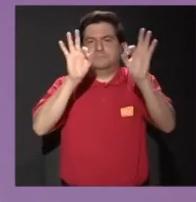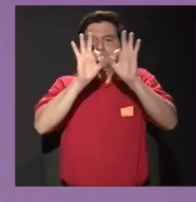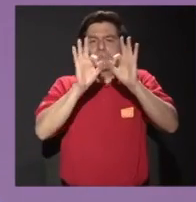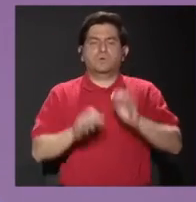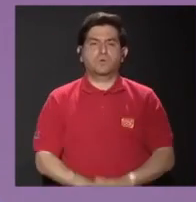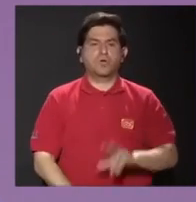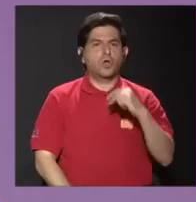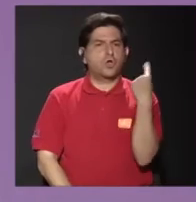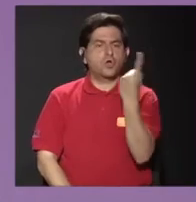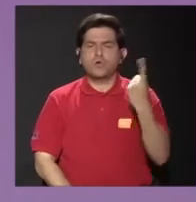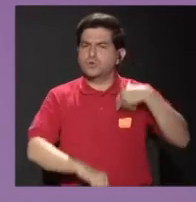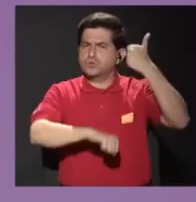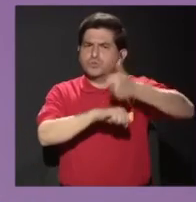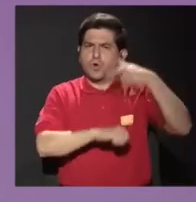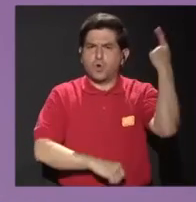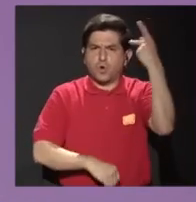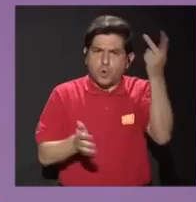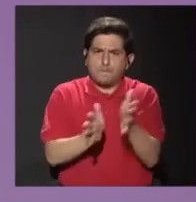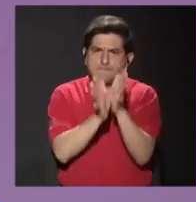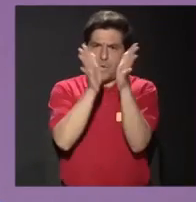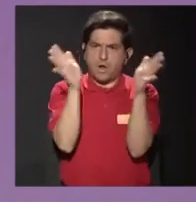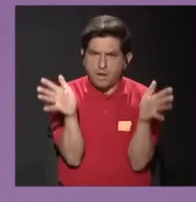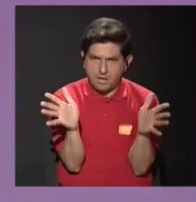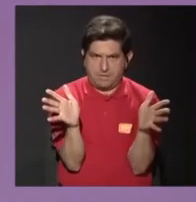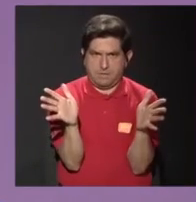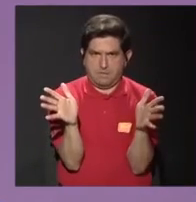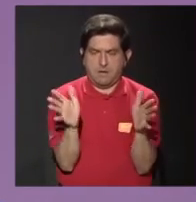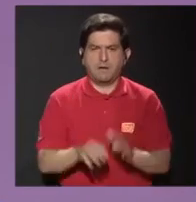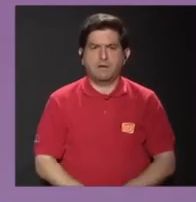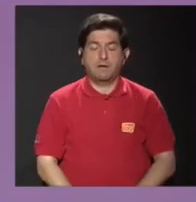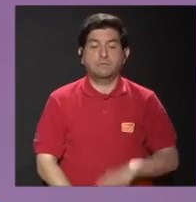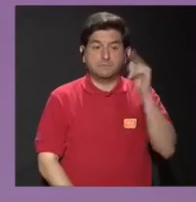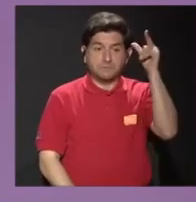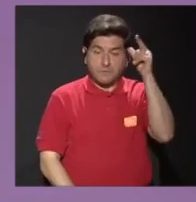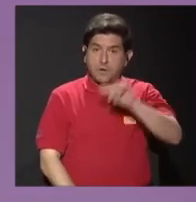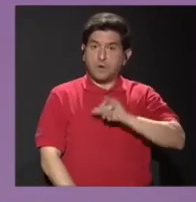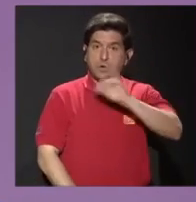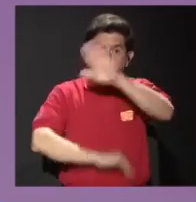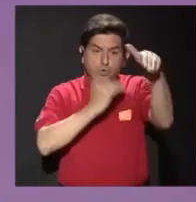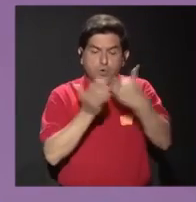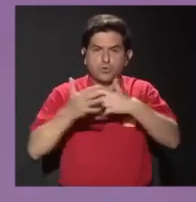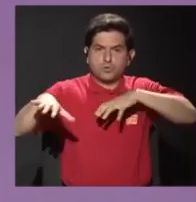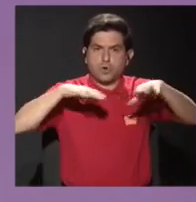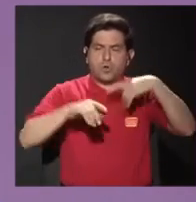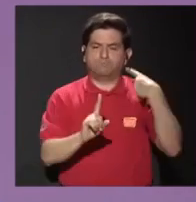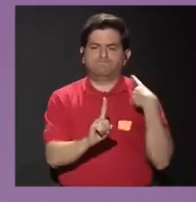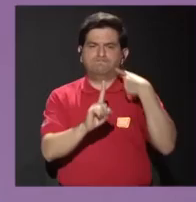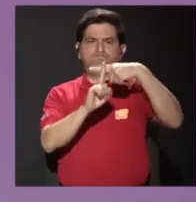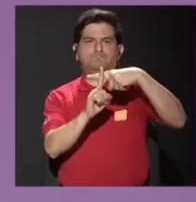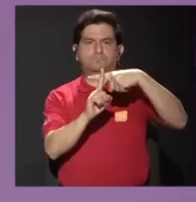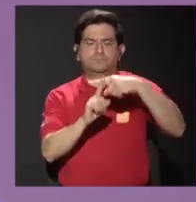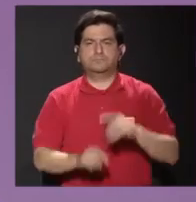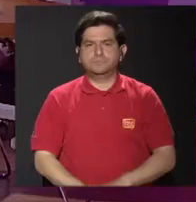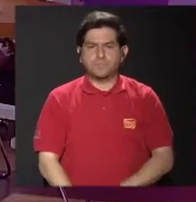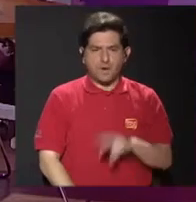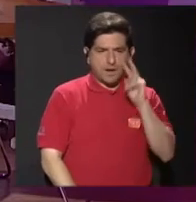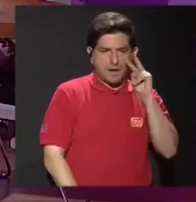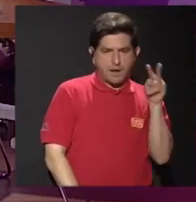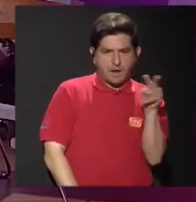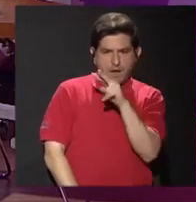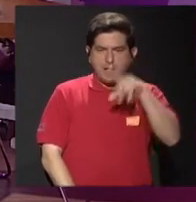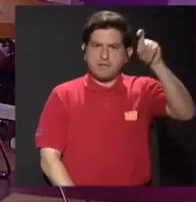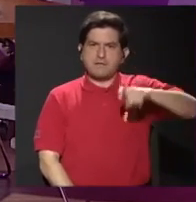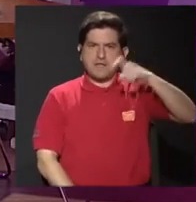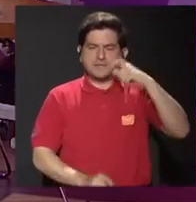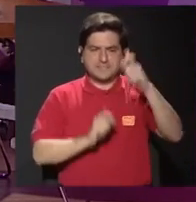no solo en la creación de las políticas públicas sino que por supuesto también en toda acción afirmativa en donde veamos las